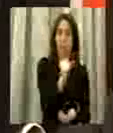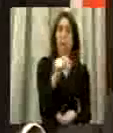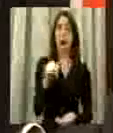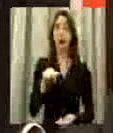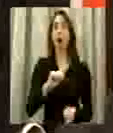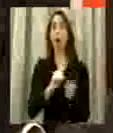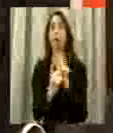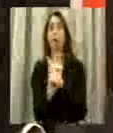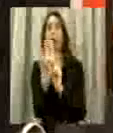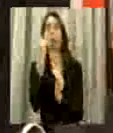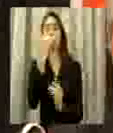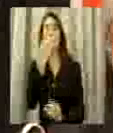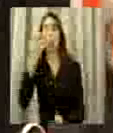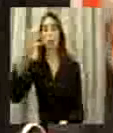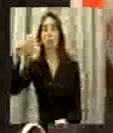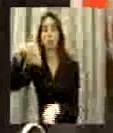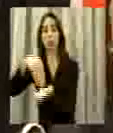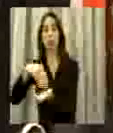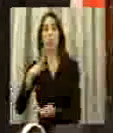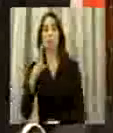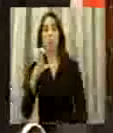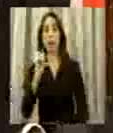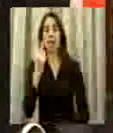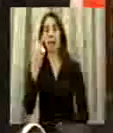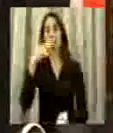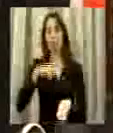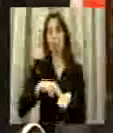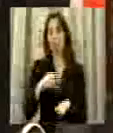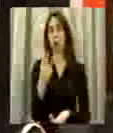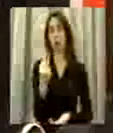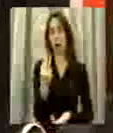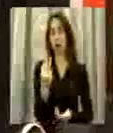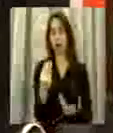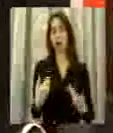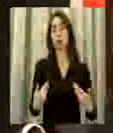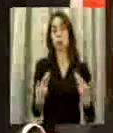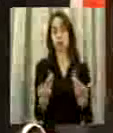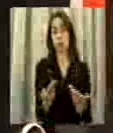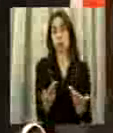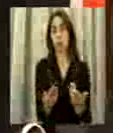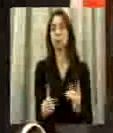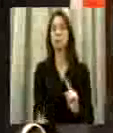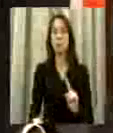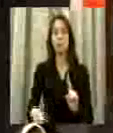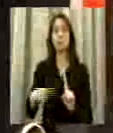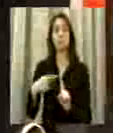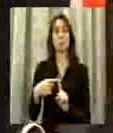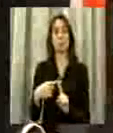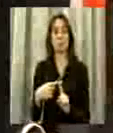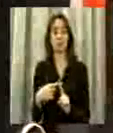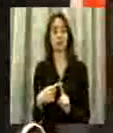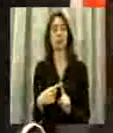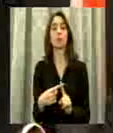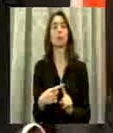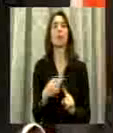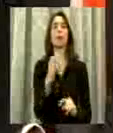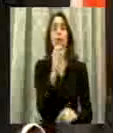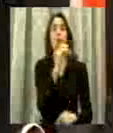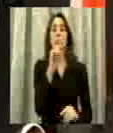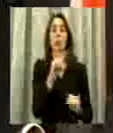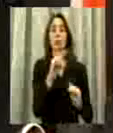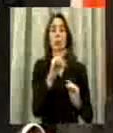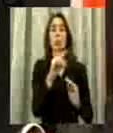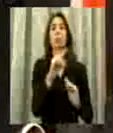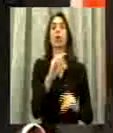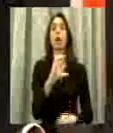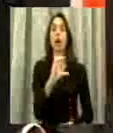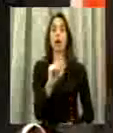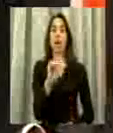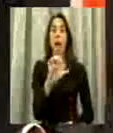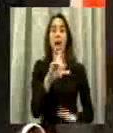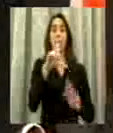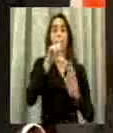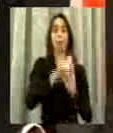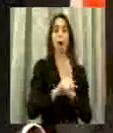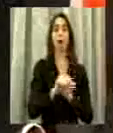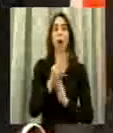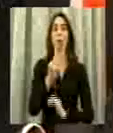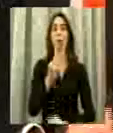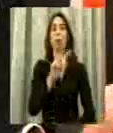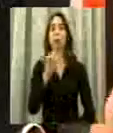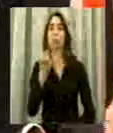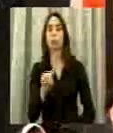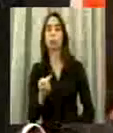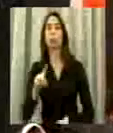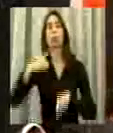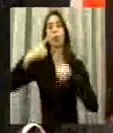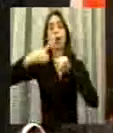becas el año 2014. Adicionalmente, hemos rebajado la tasa del CAE al 2%. Y para